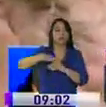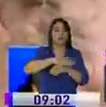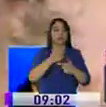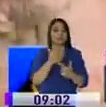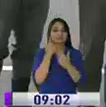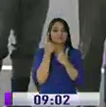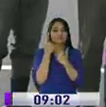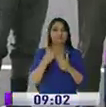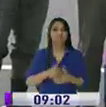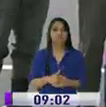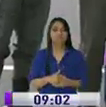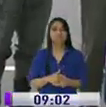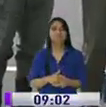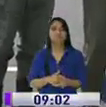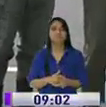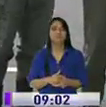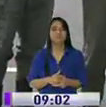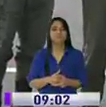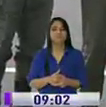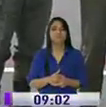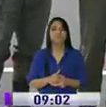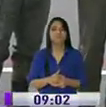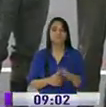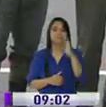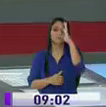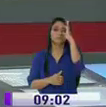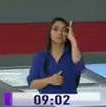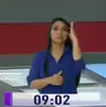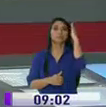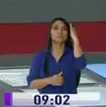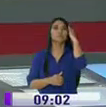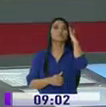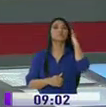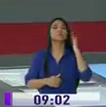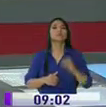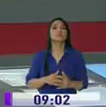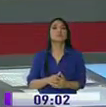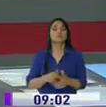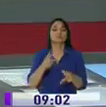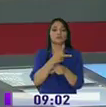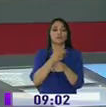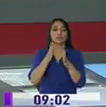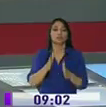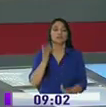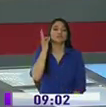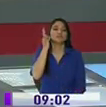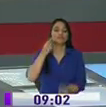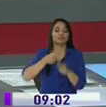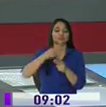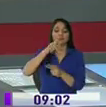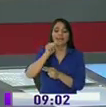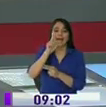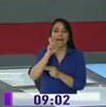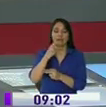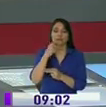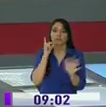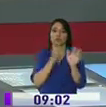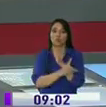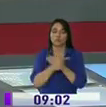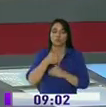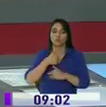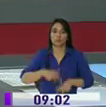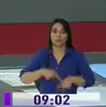uniformados. Informó Priscila Cadena. La concejal Karen Sánchez denunció ser víctima de amenazas